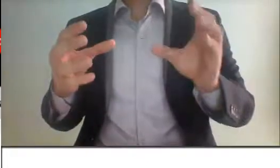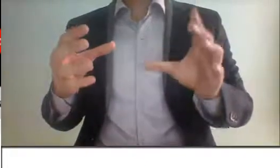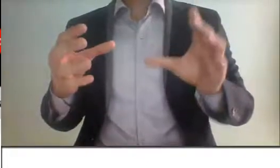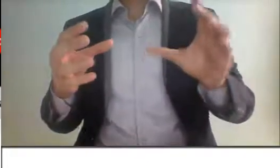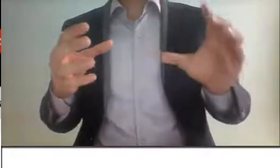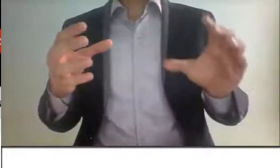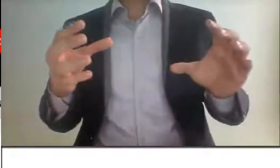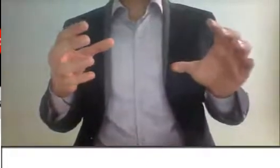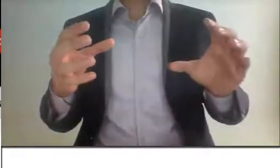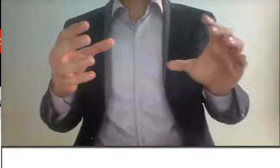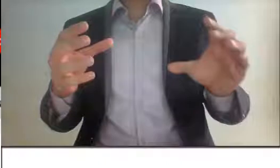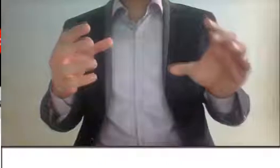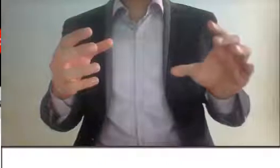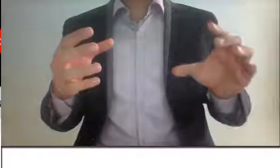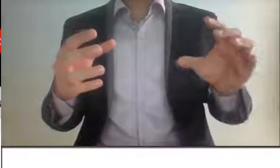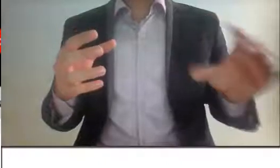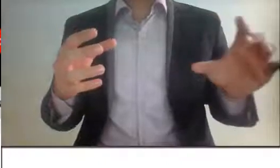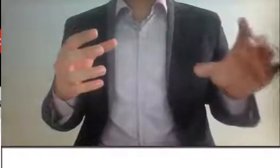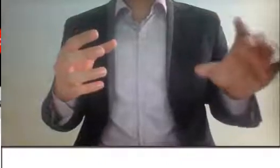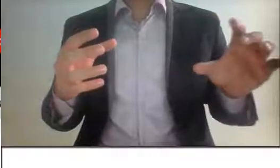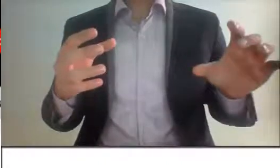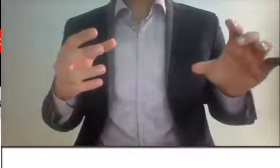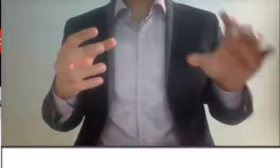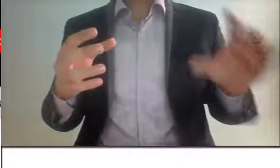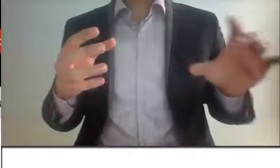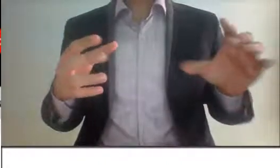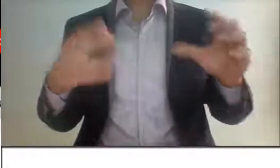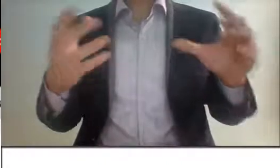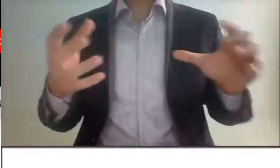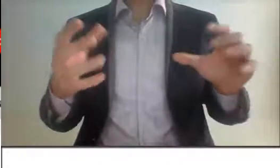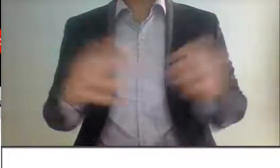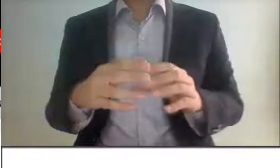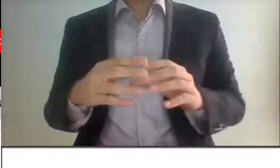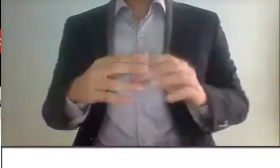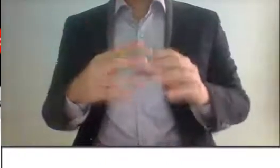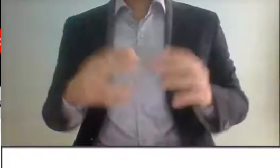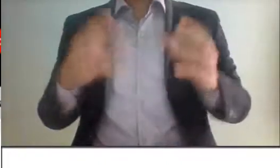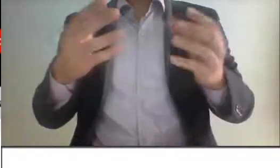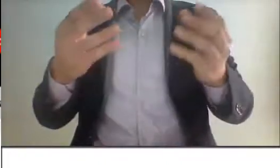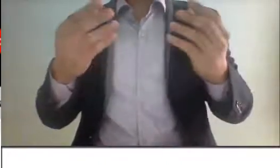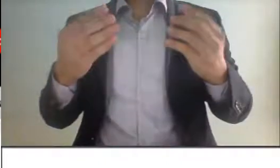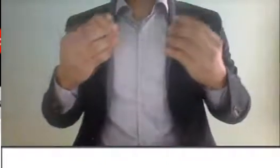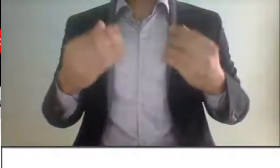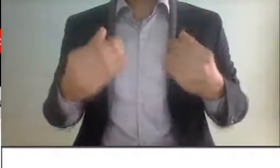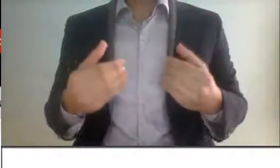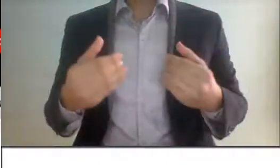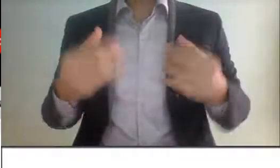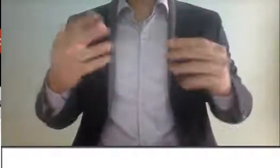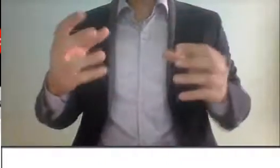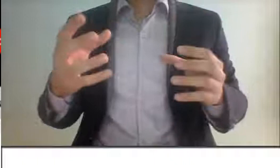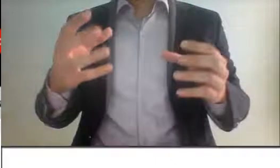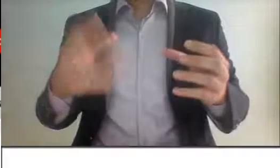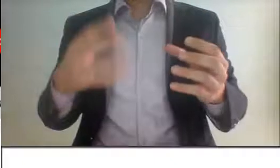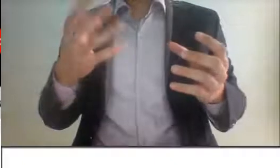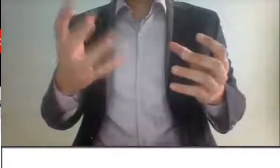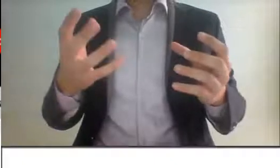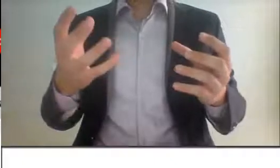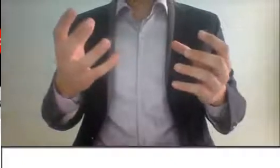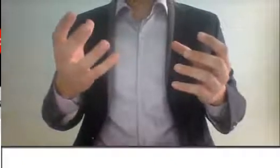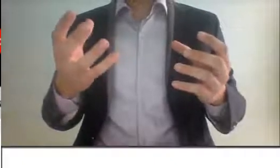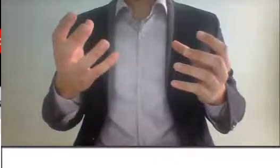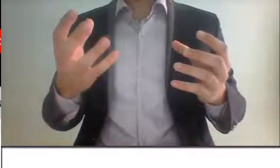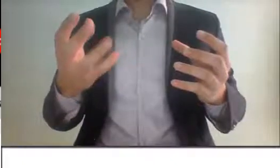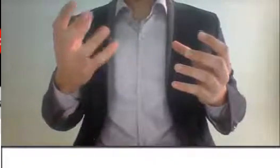que prácticamente son contratos a pérdida. ¿Esto qué quiere decir? Precisamente que los contratos son todo lo que se suministra se